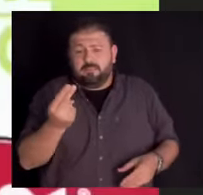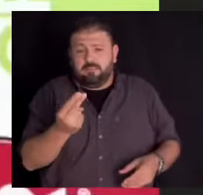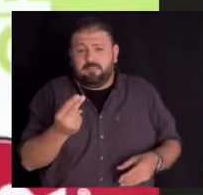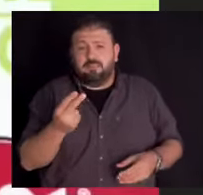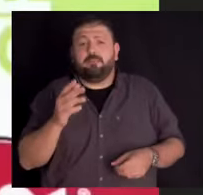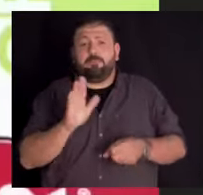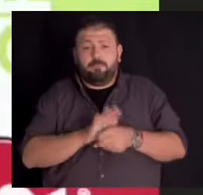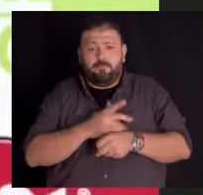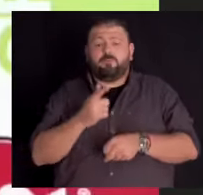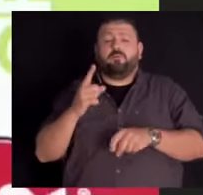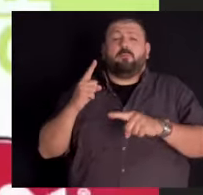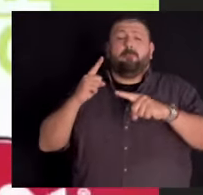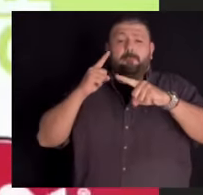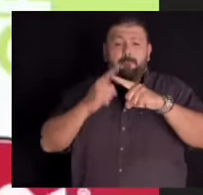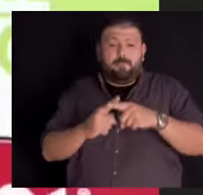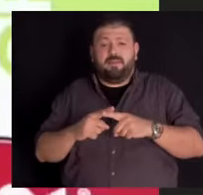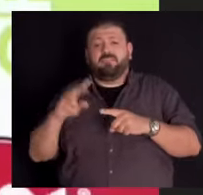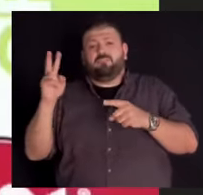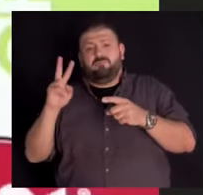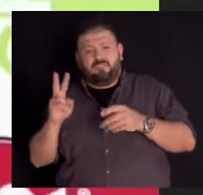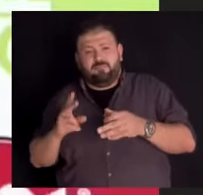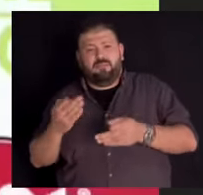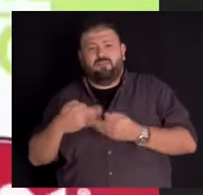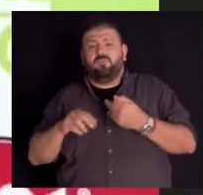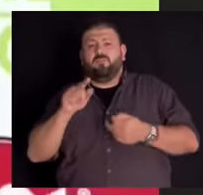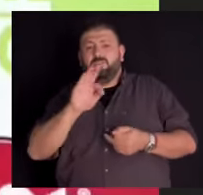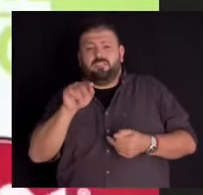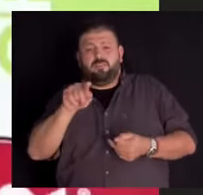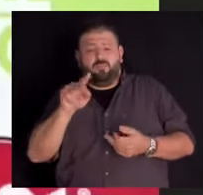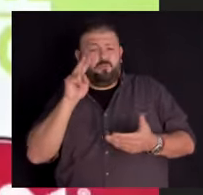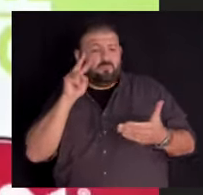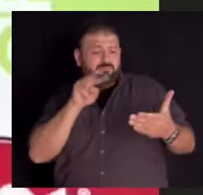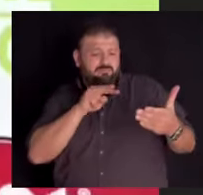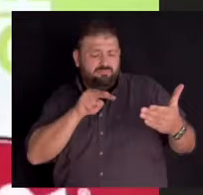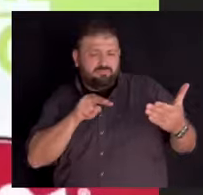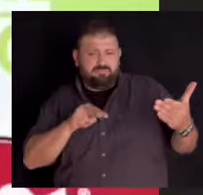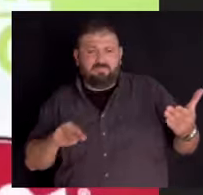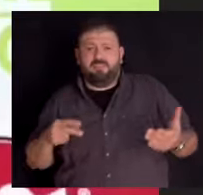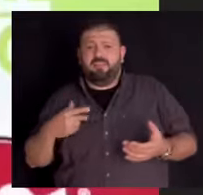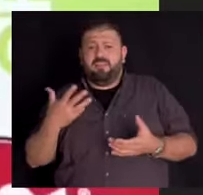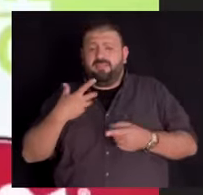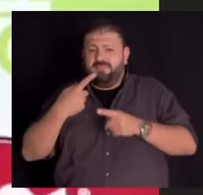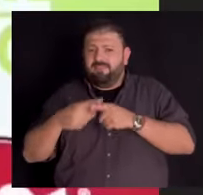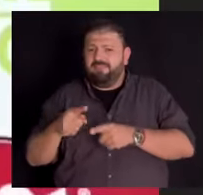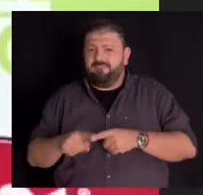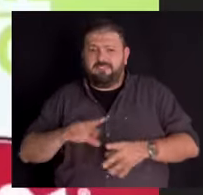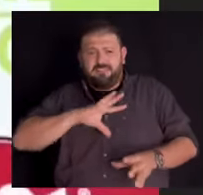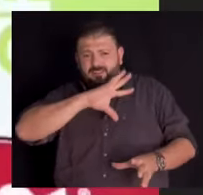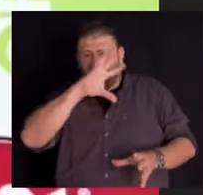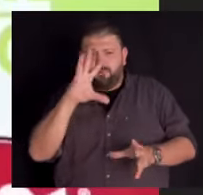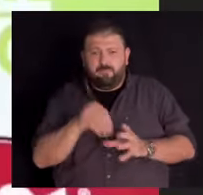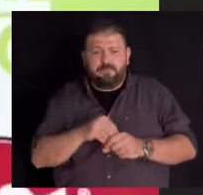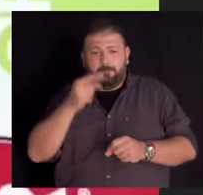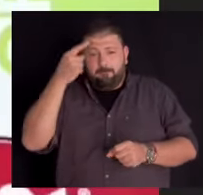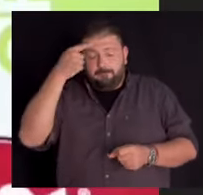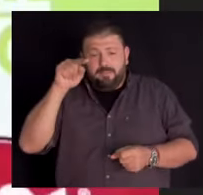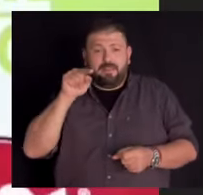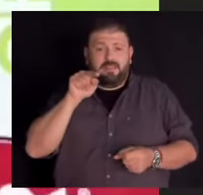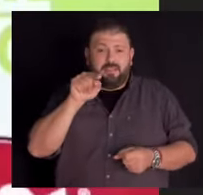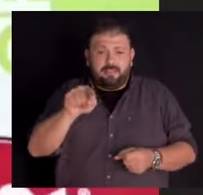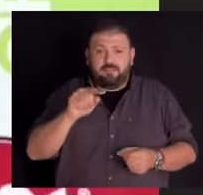los componentes, si ustedes leen, complejo B, todo aquello que requiere